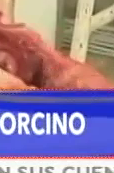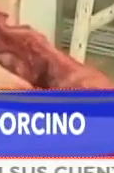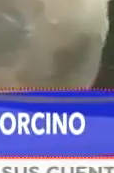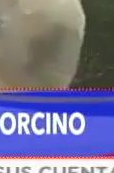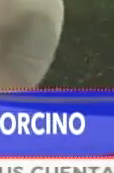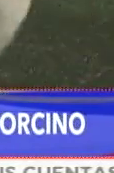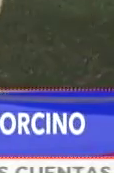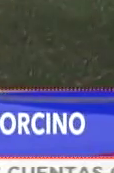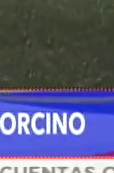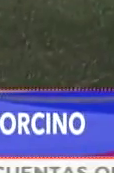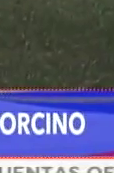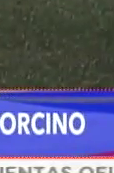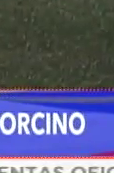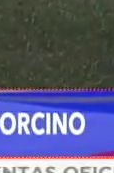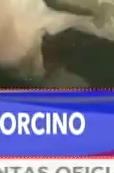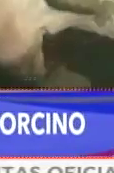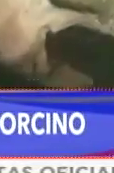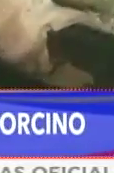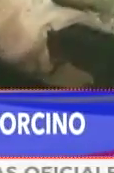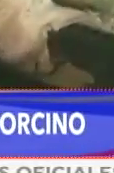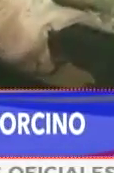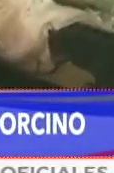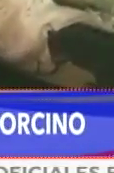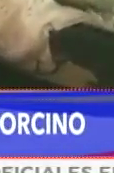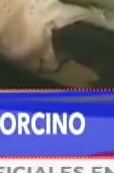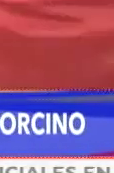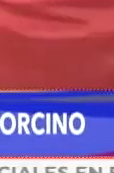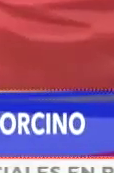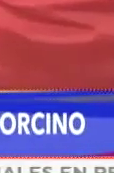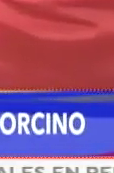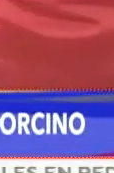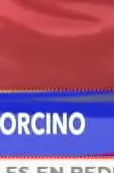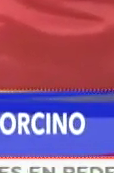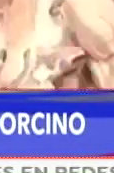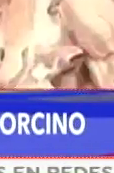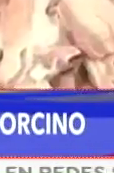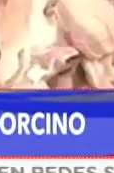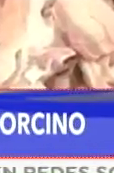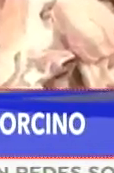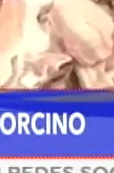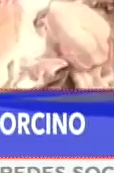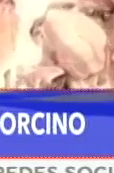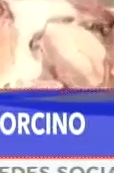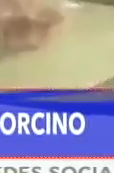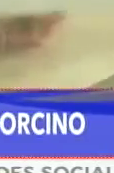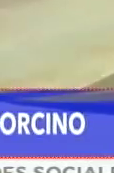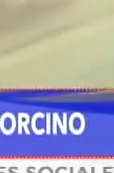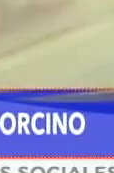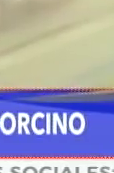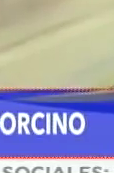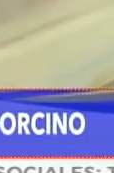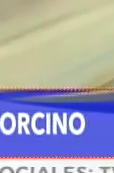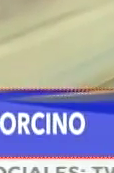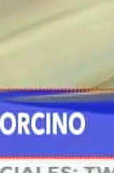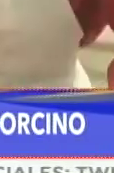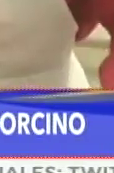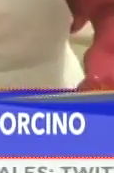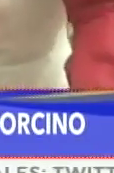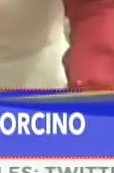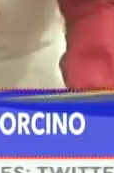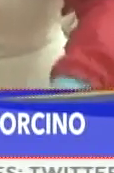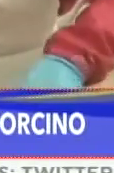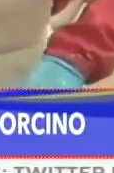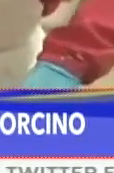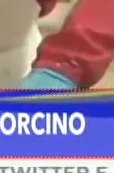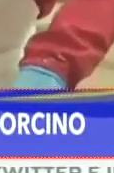tanto de las unidades de producción nuestras como de los privados. Lo procesamos, lo empaquetamos y lo preparamos